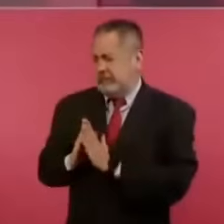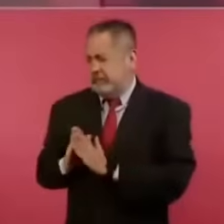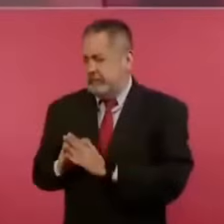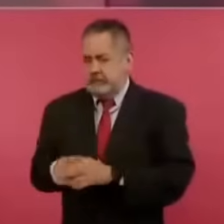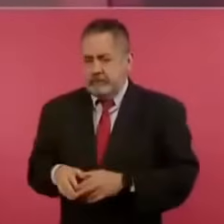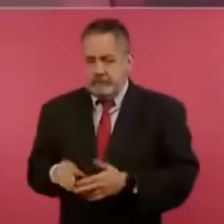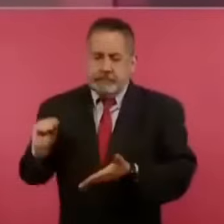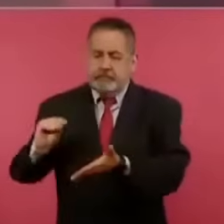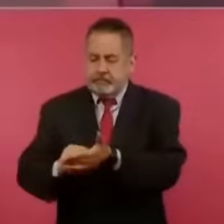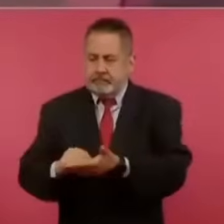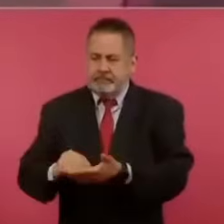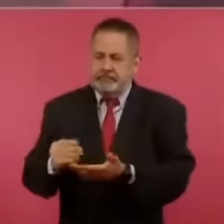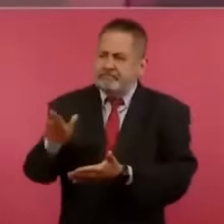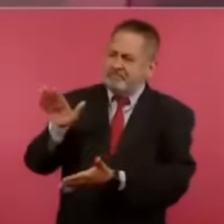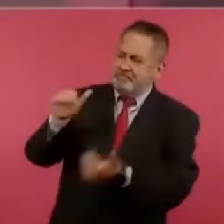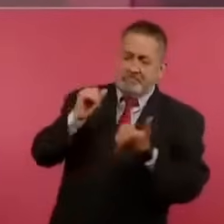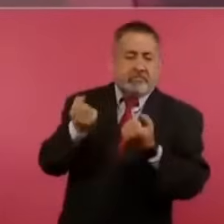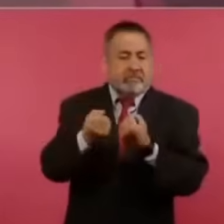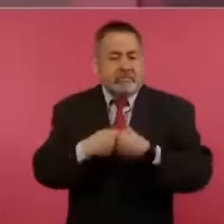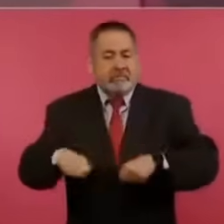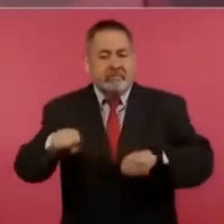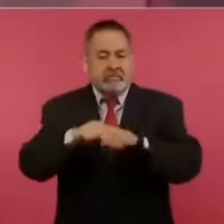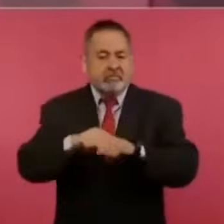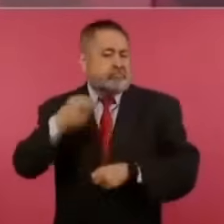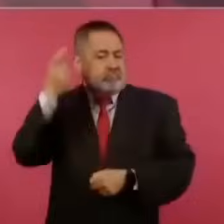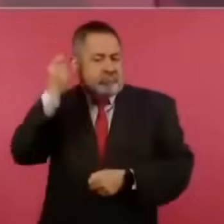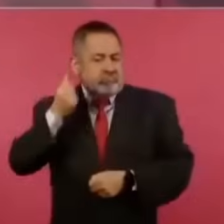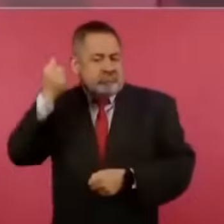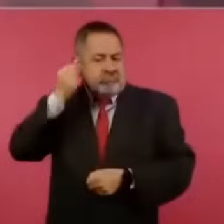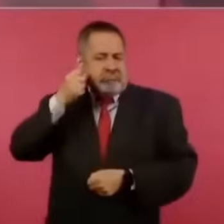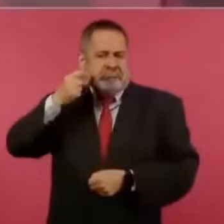seguros y una pensión vitalicia